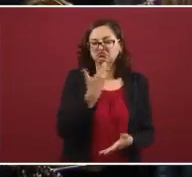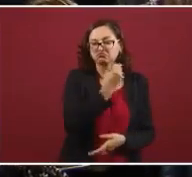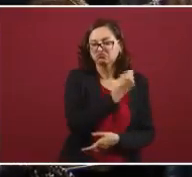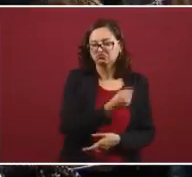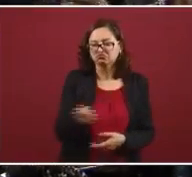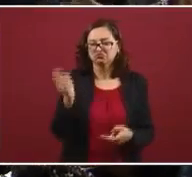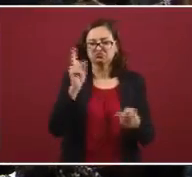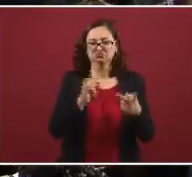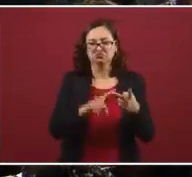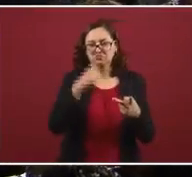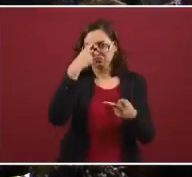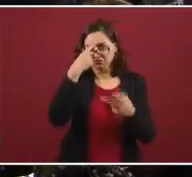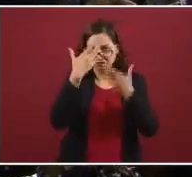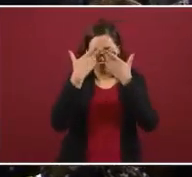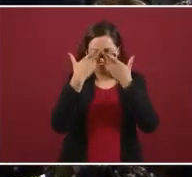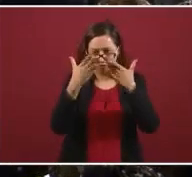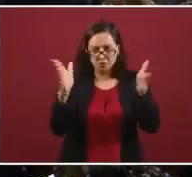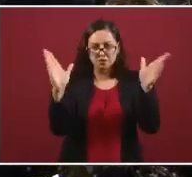liberal,